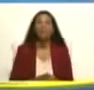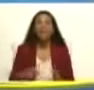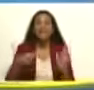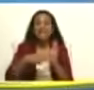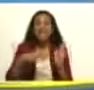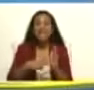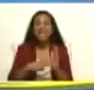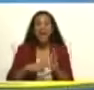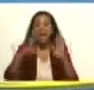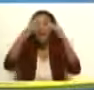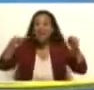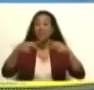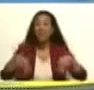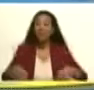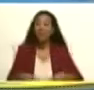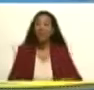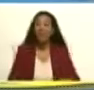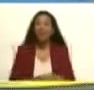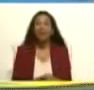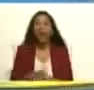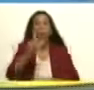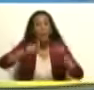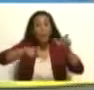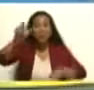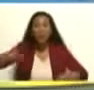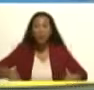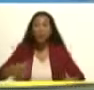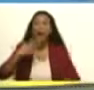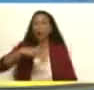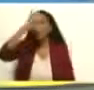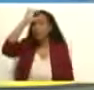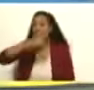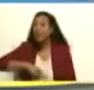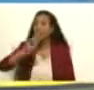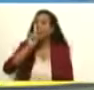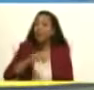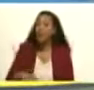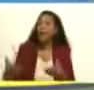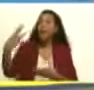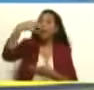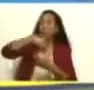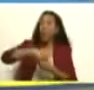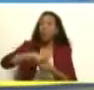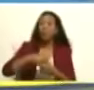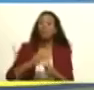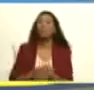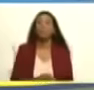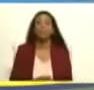sirios, libaneses, con las personas con alguna discapacidad,